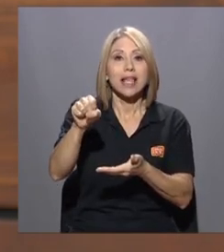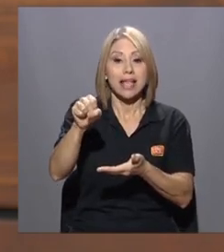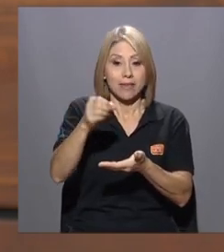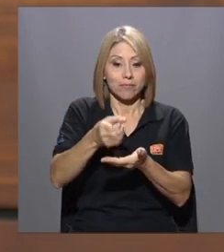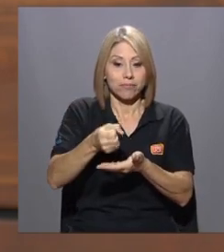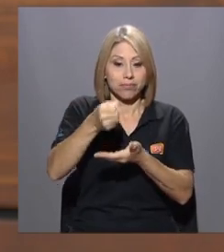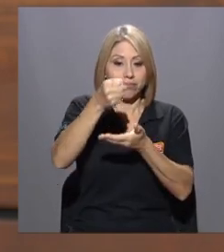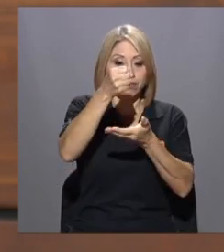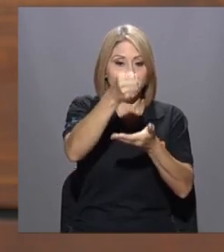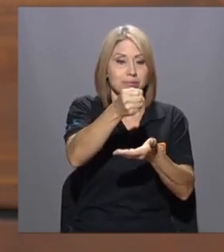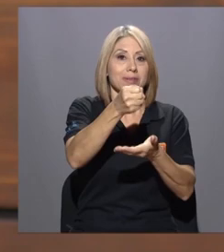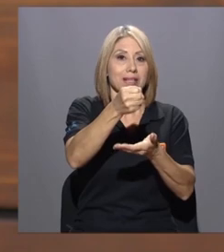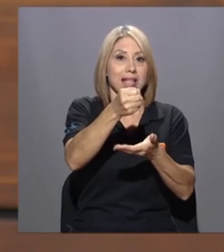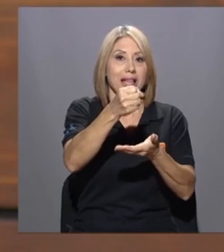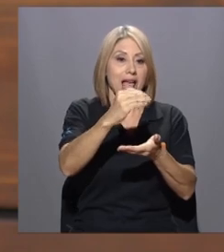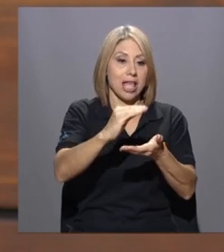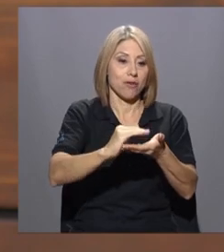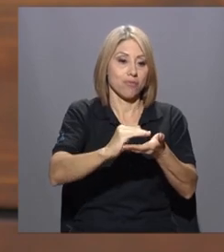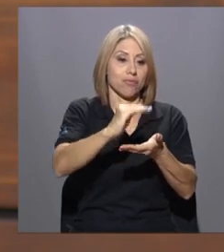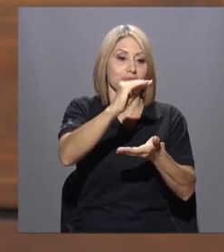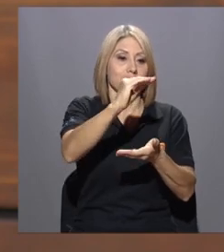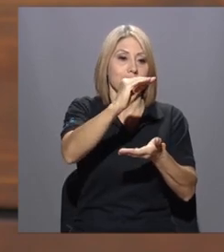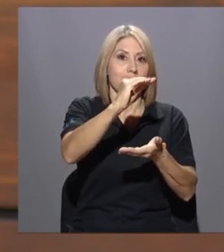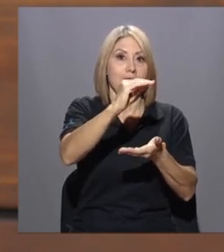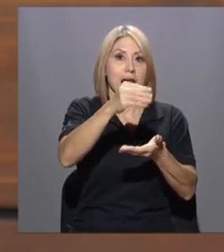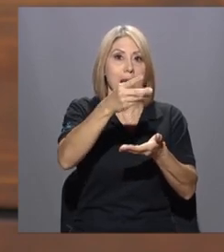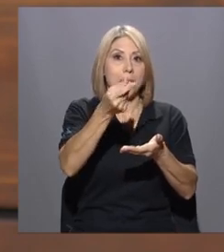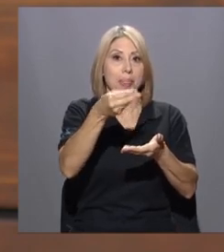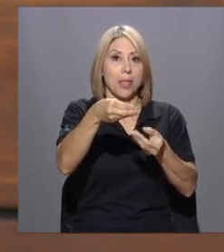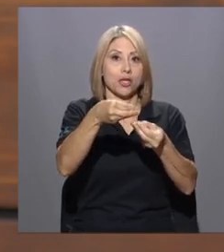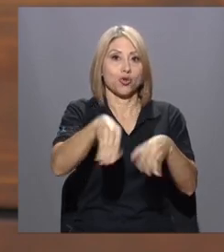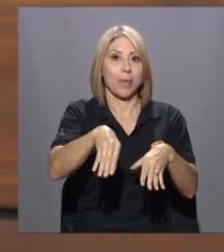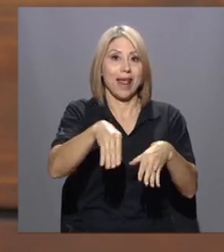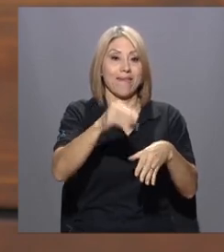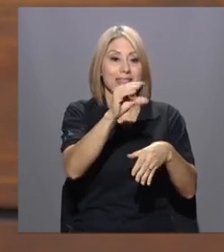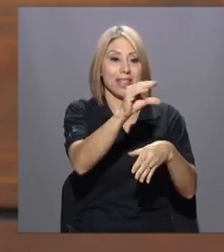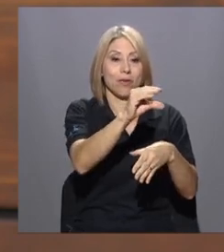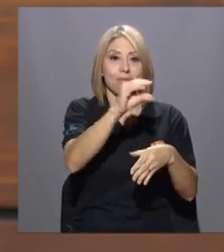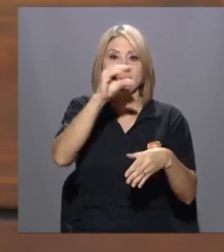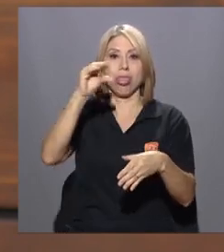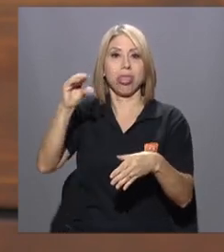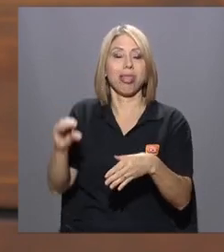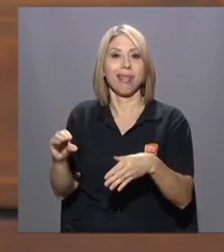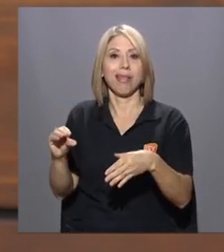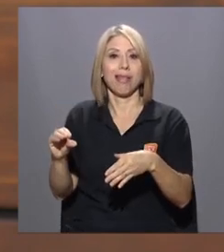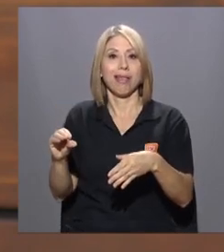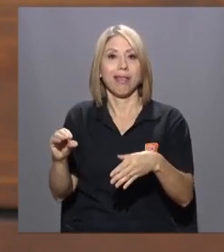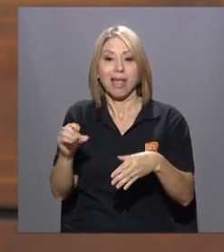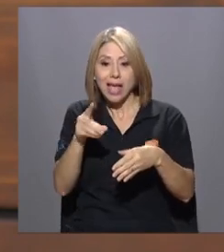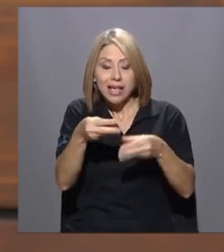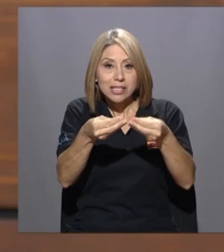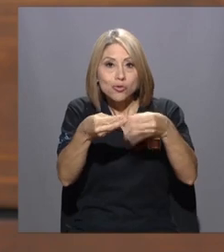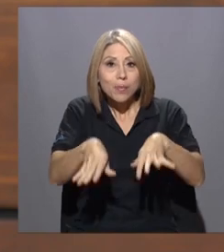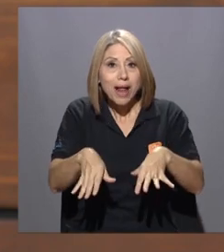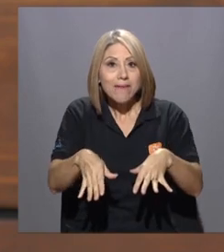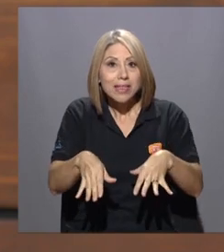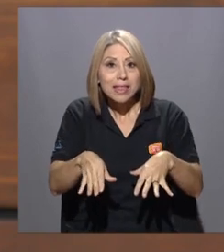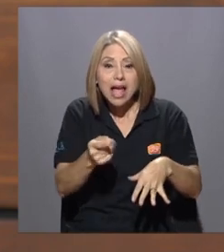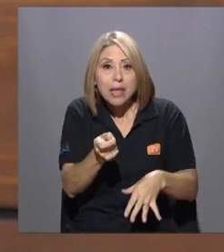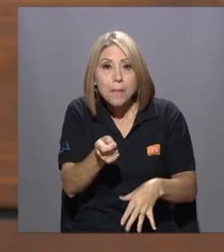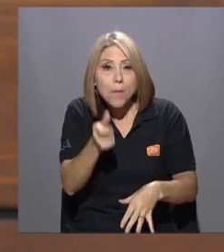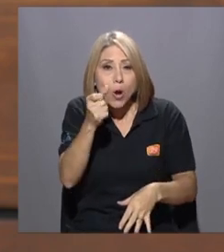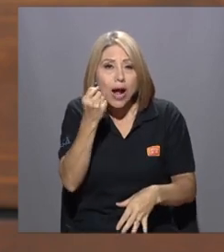¿verdad? Se sustraiga el superávit sobre el cual hay poca comprensión y hay al mismo